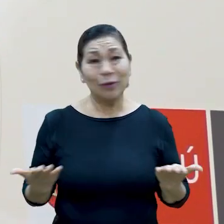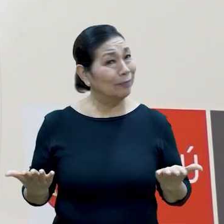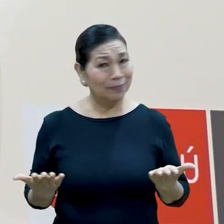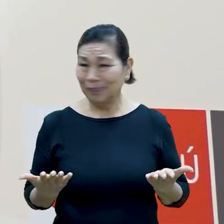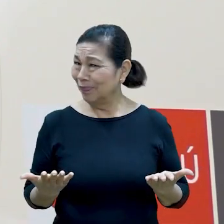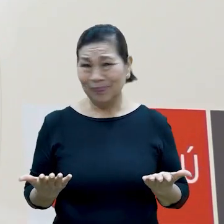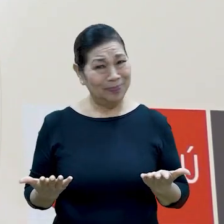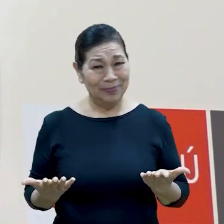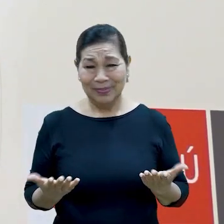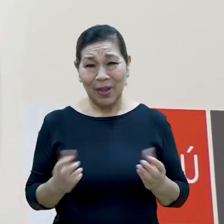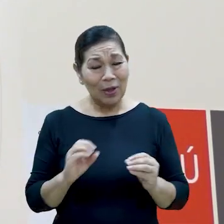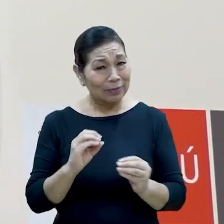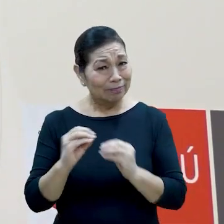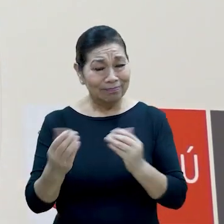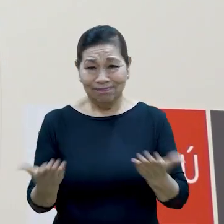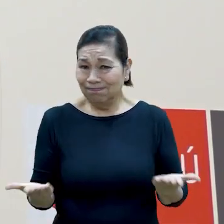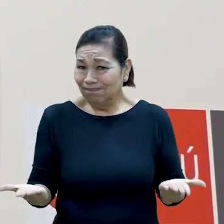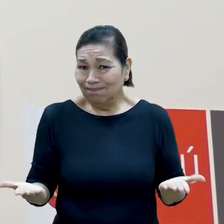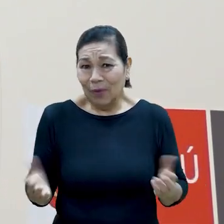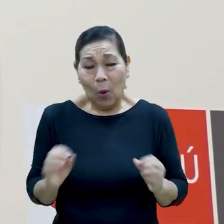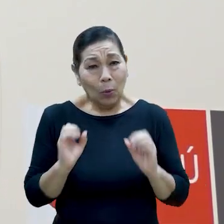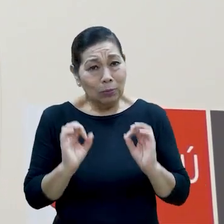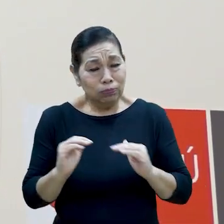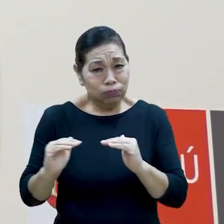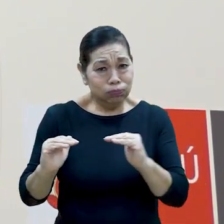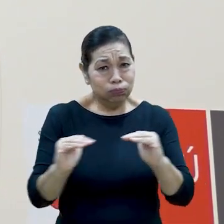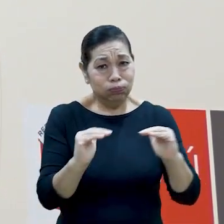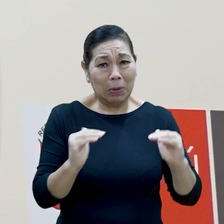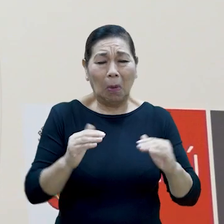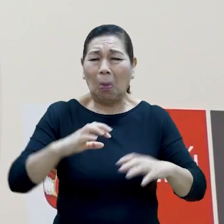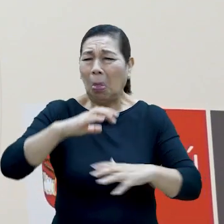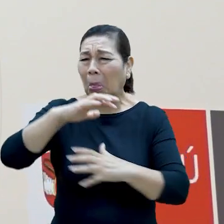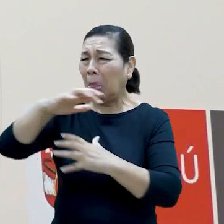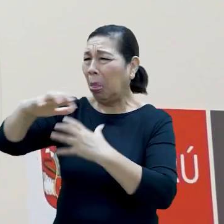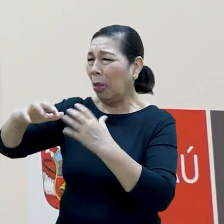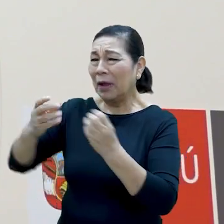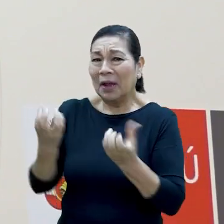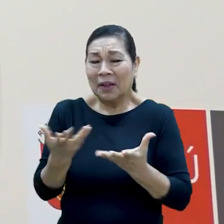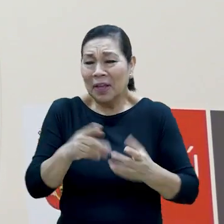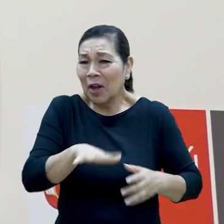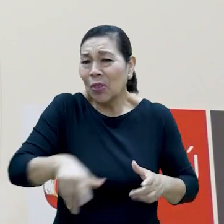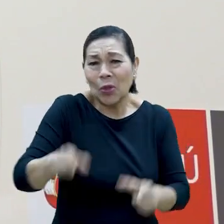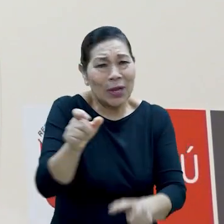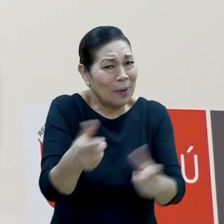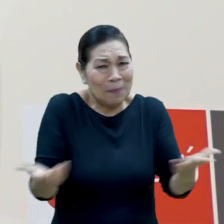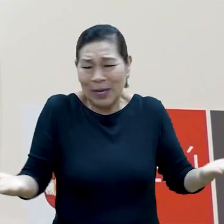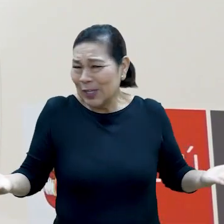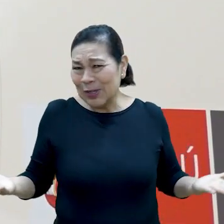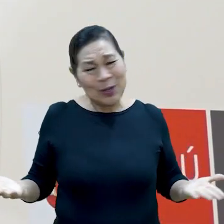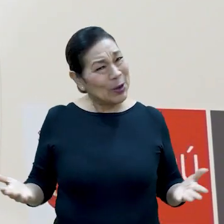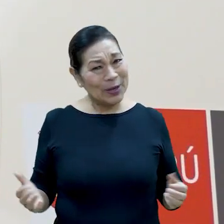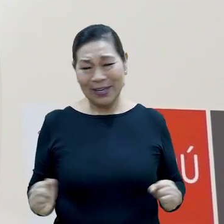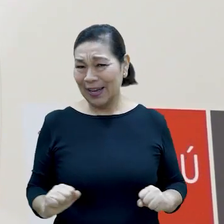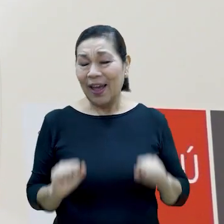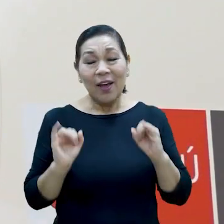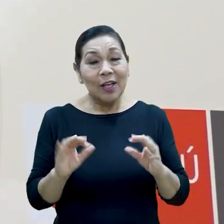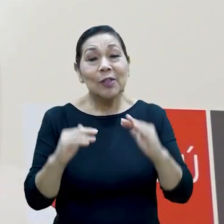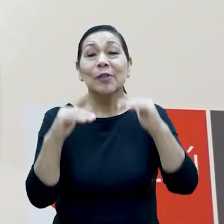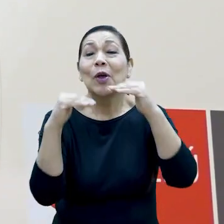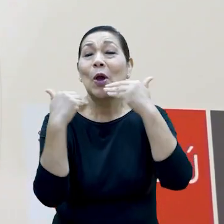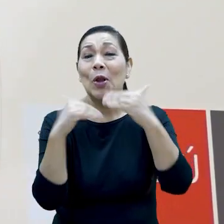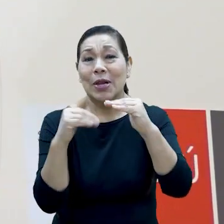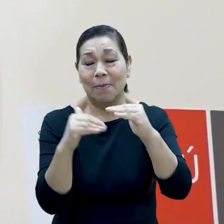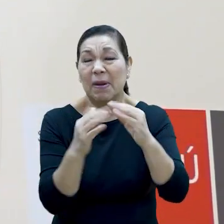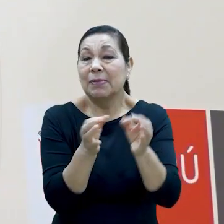Porque si no se originaría un libre albedrío, haríamos todo lo que quisiéramos. Entonces,